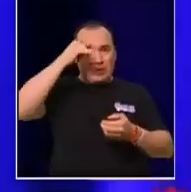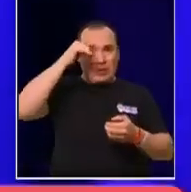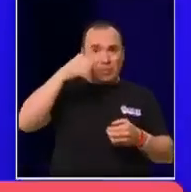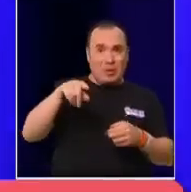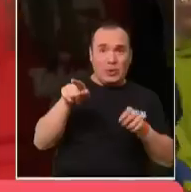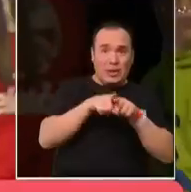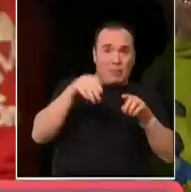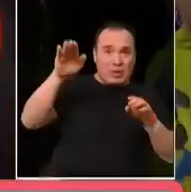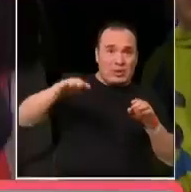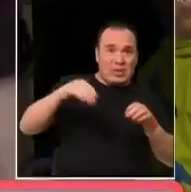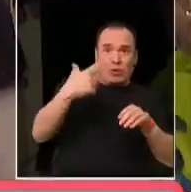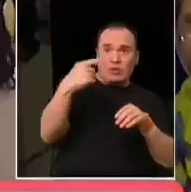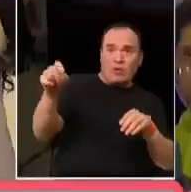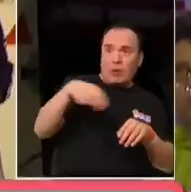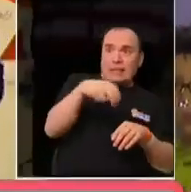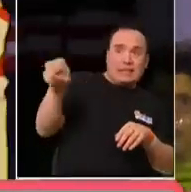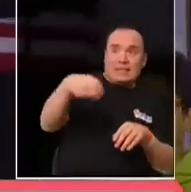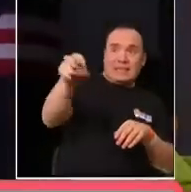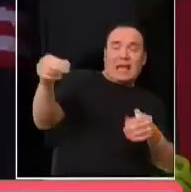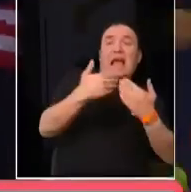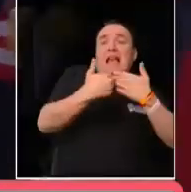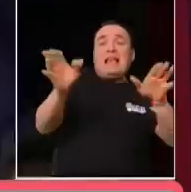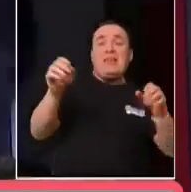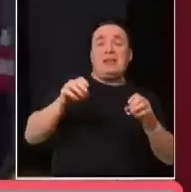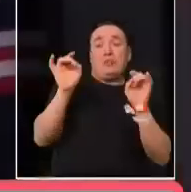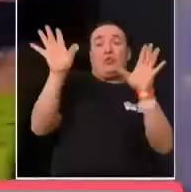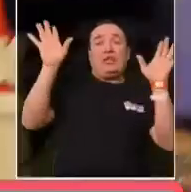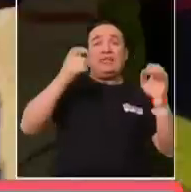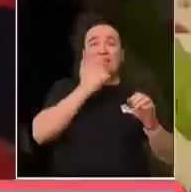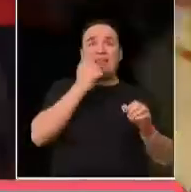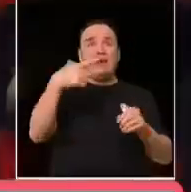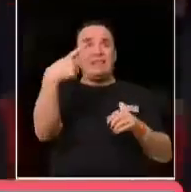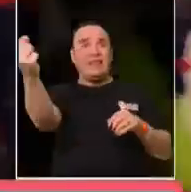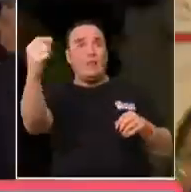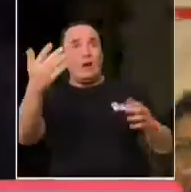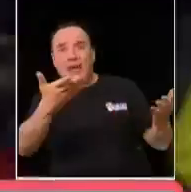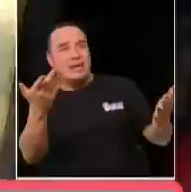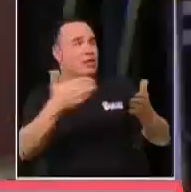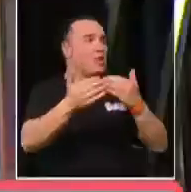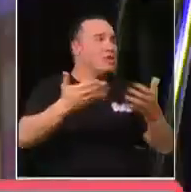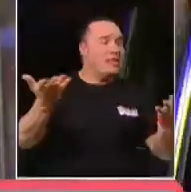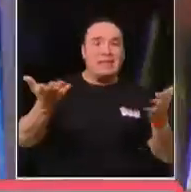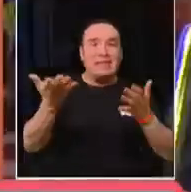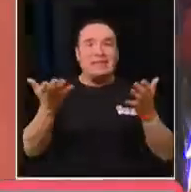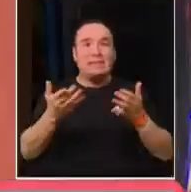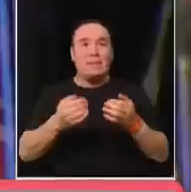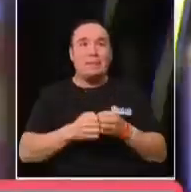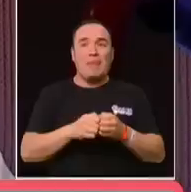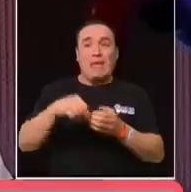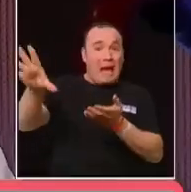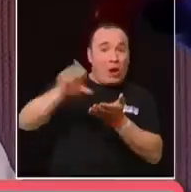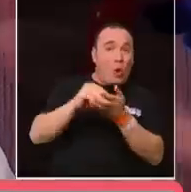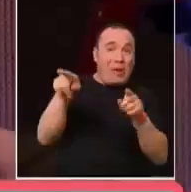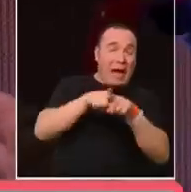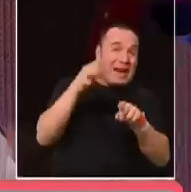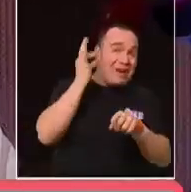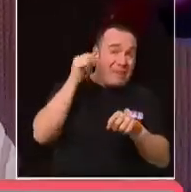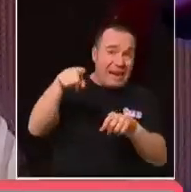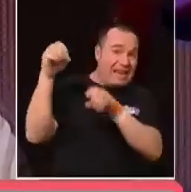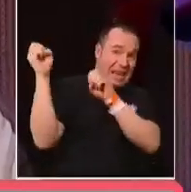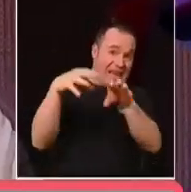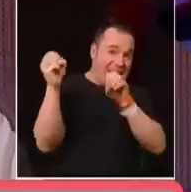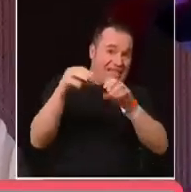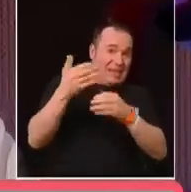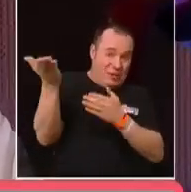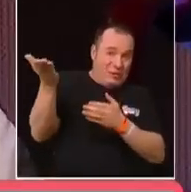teatro. Libre. Que alguien lo ataje, por favor. Él es libre. Se nos va Pablito. Ese es el ejemplo de su hermana. Su hermana le enseñó a no tener